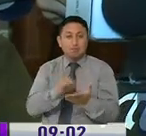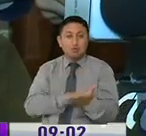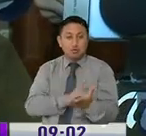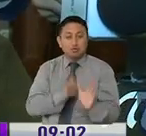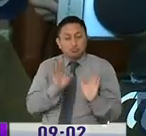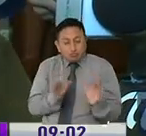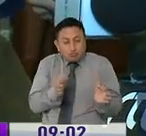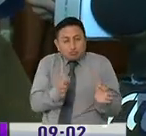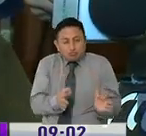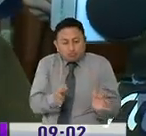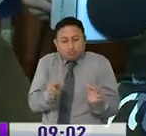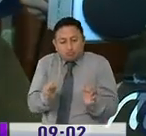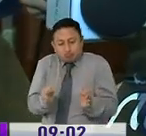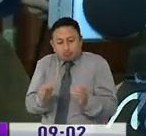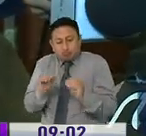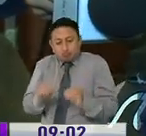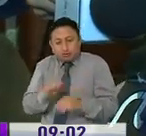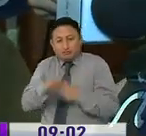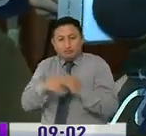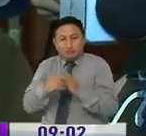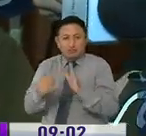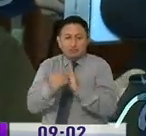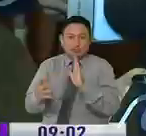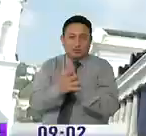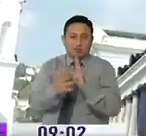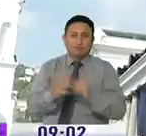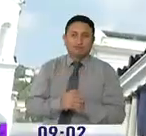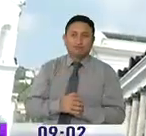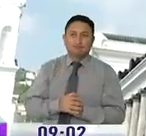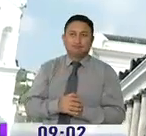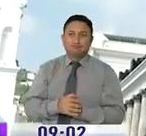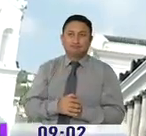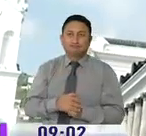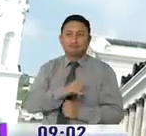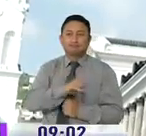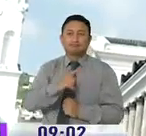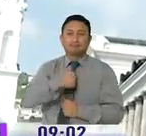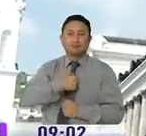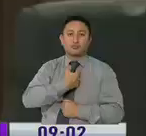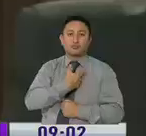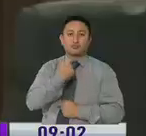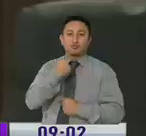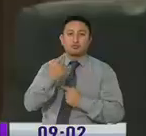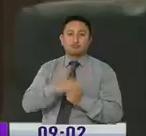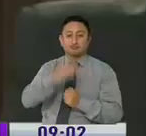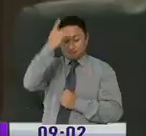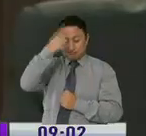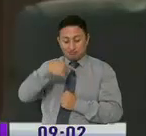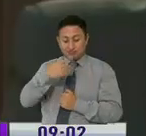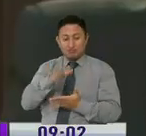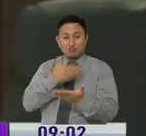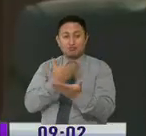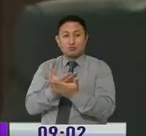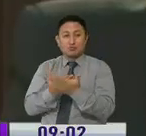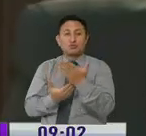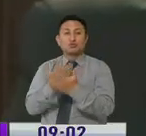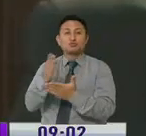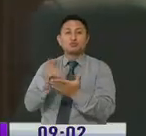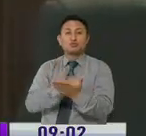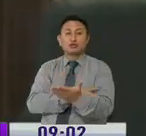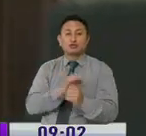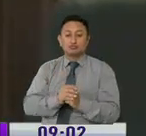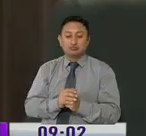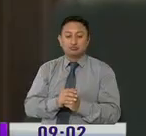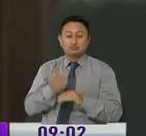poco, podamos incorporar el comiso anticipado de bienes. El Poder Ejecutivo enfatizó que la decisión de presentar este proyecto de ley no